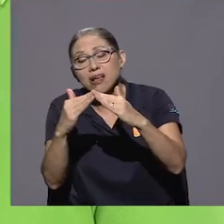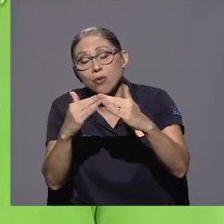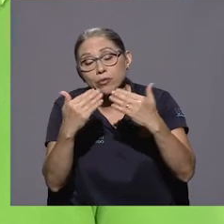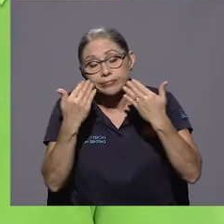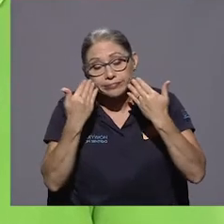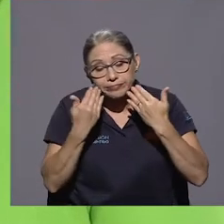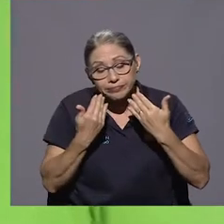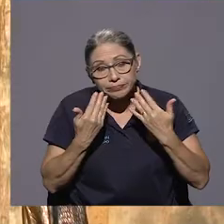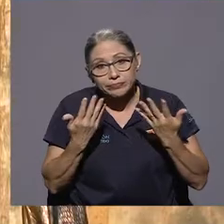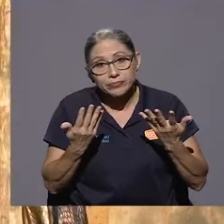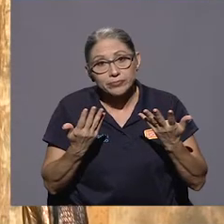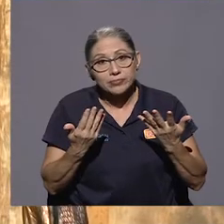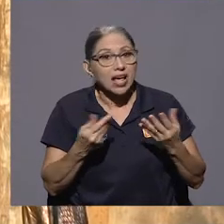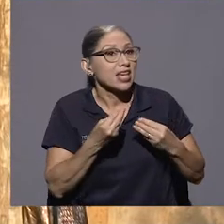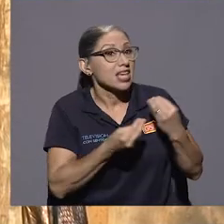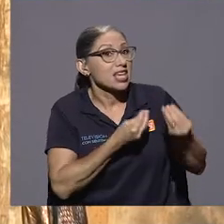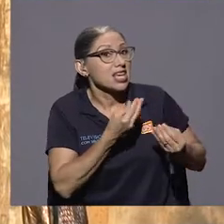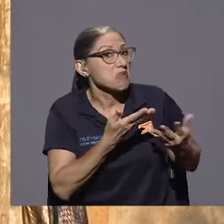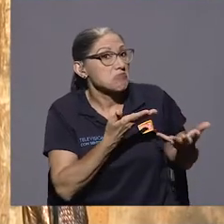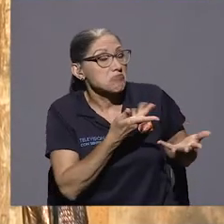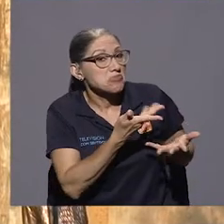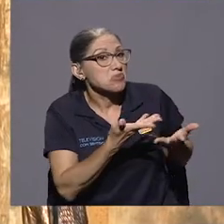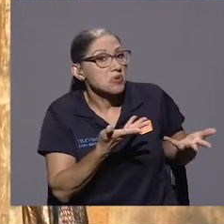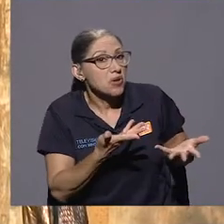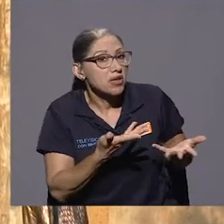De acomodar lapiceros.